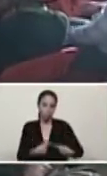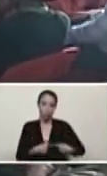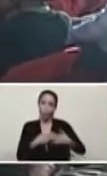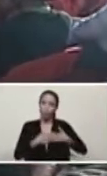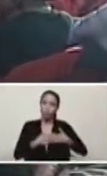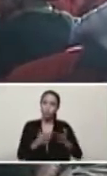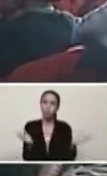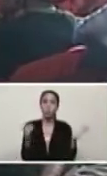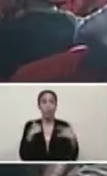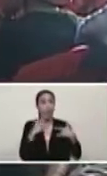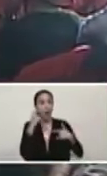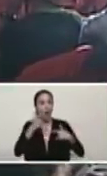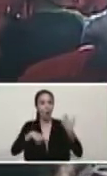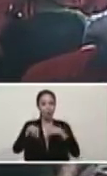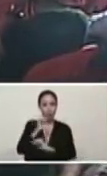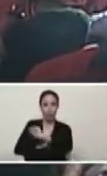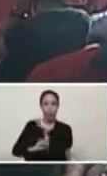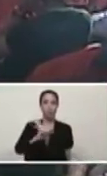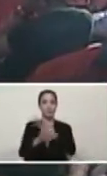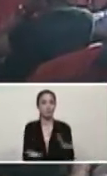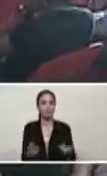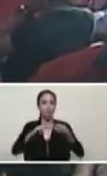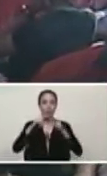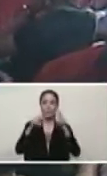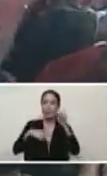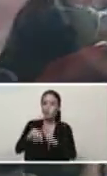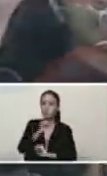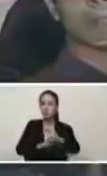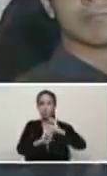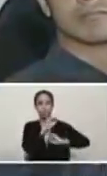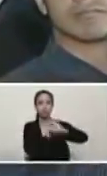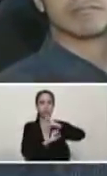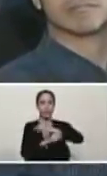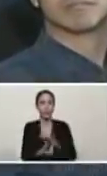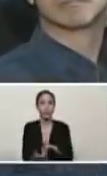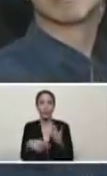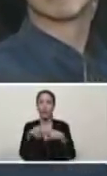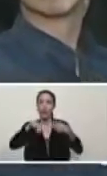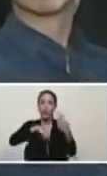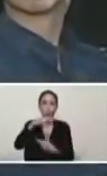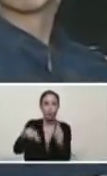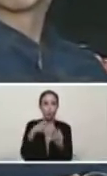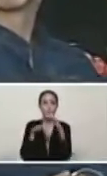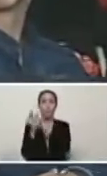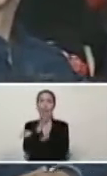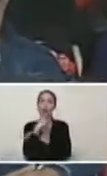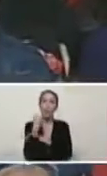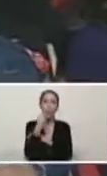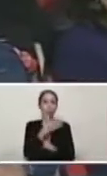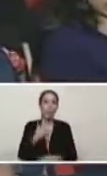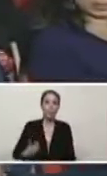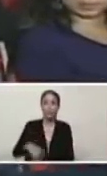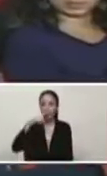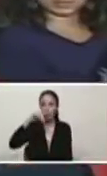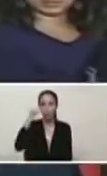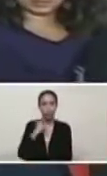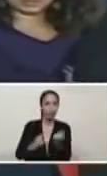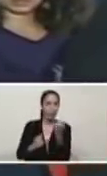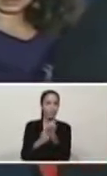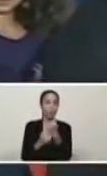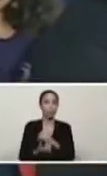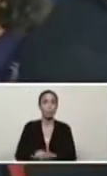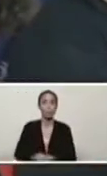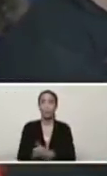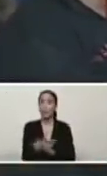dar-lhes nossa militância por la paz ao povo de Venezuela, ao país, à revolução, a los jóvenes, ao presidente Nicolás Maduro.